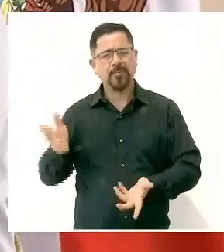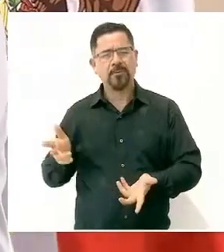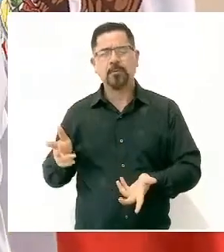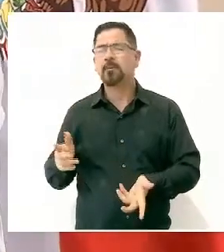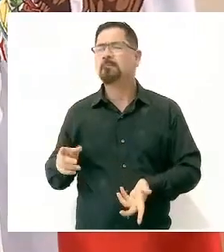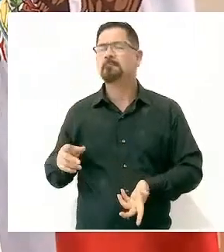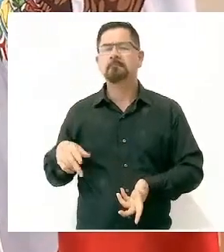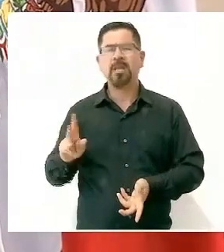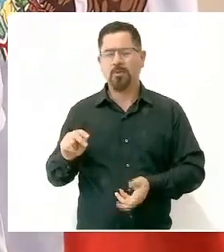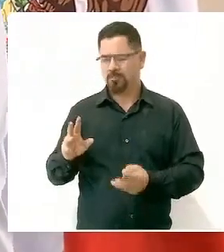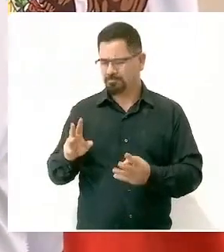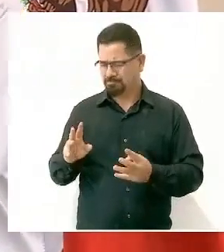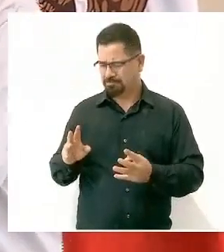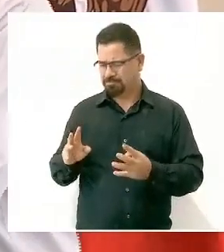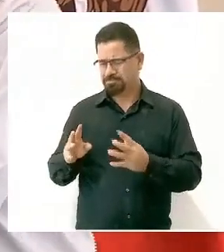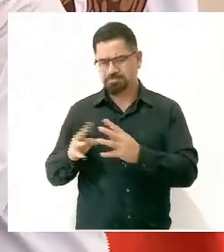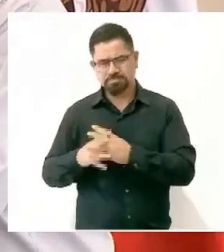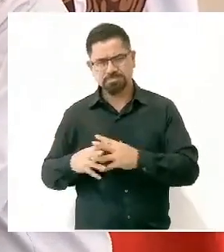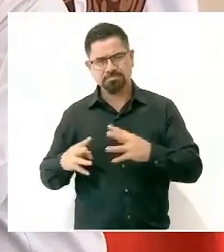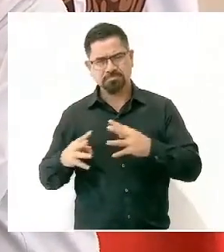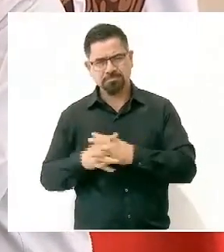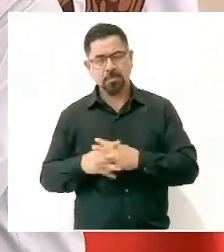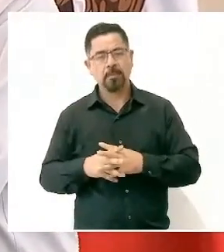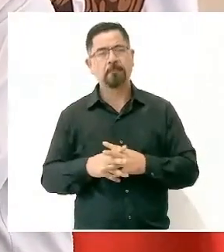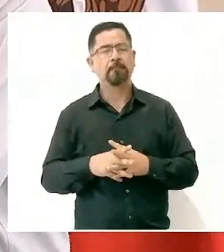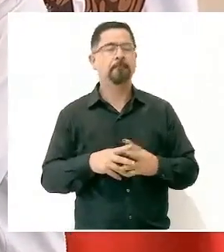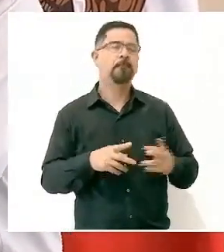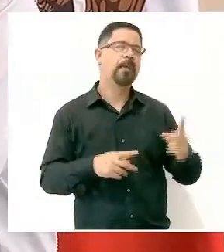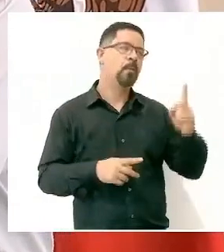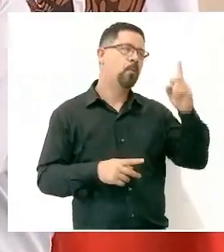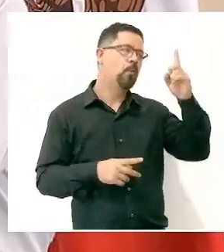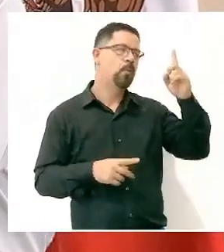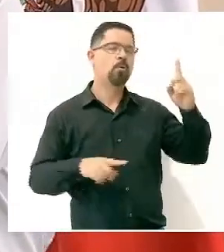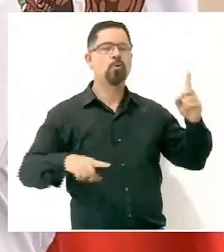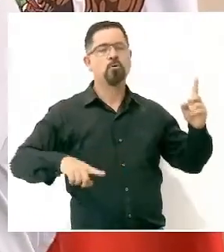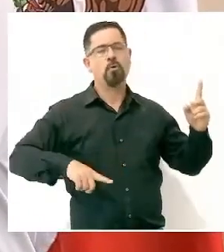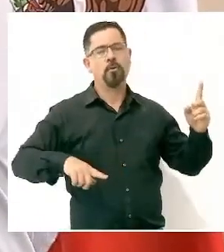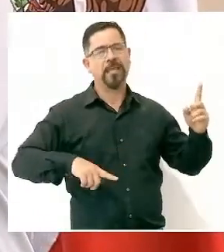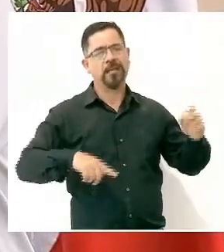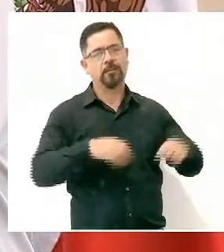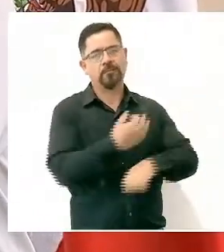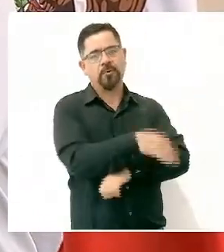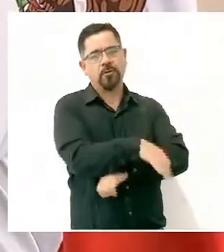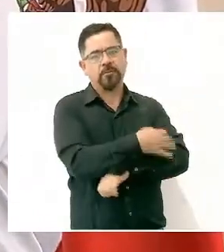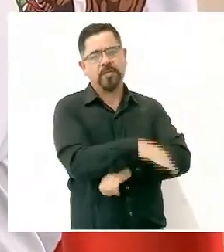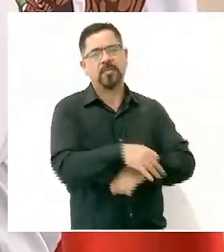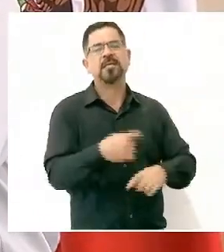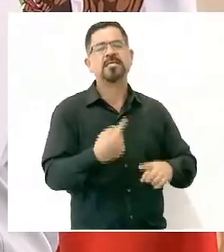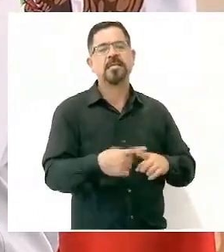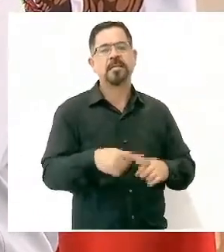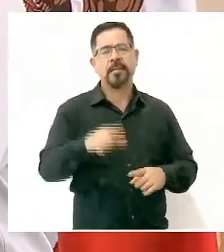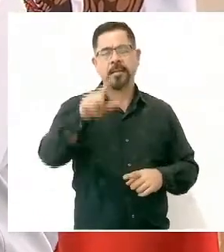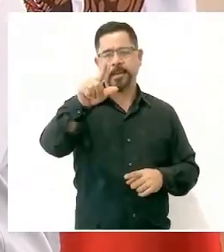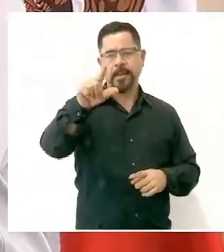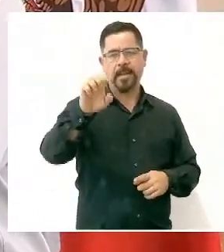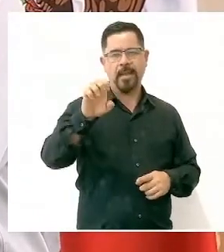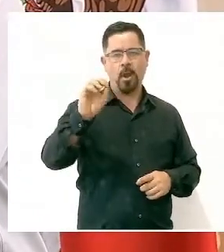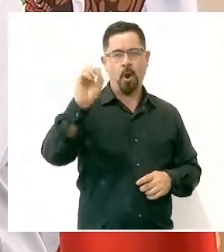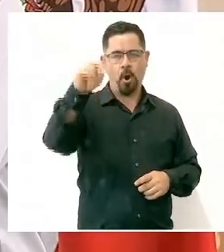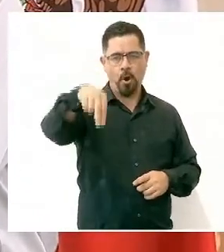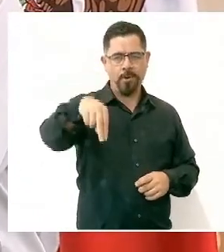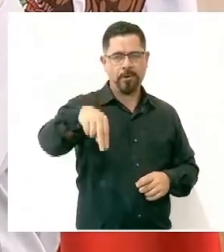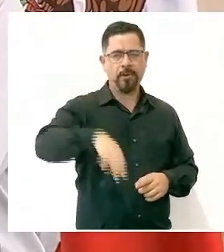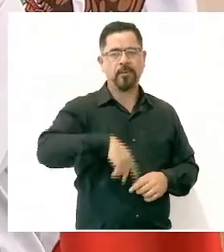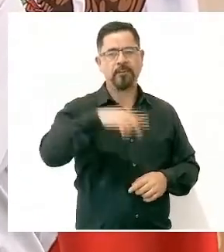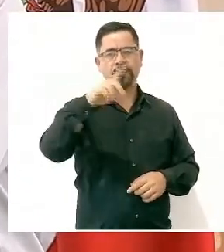oposición del gobierno provisional y reaccionario de León de la Barra.